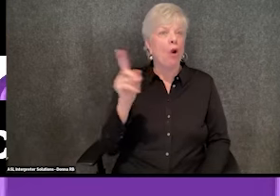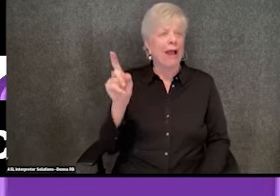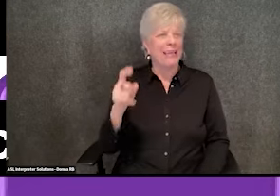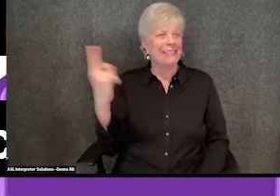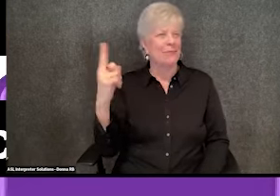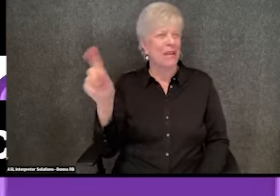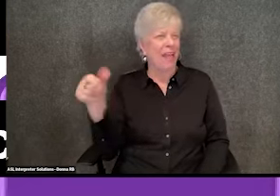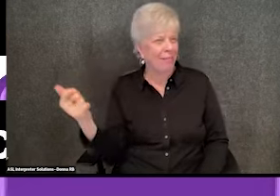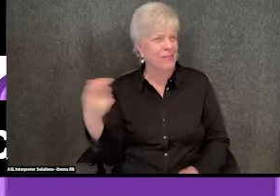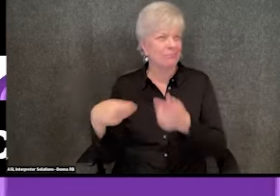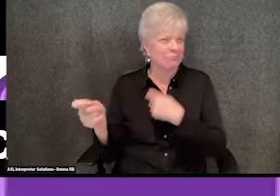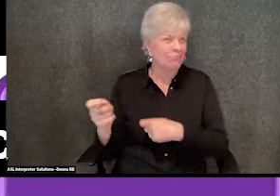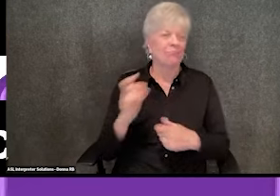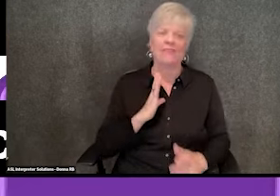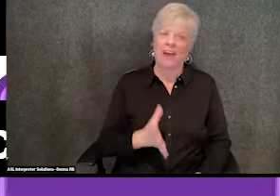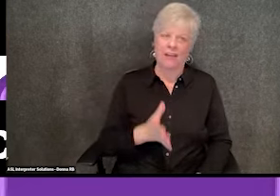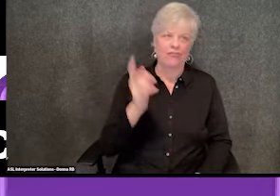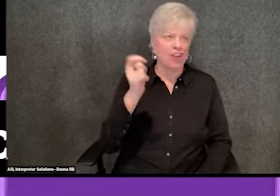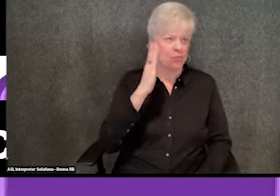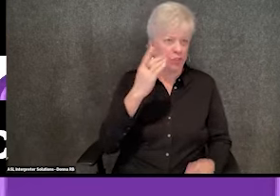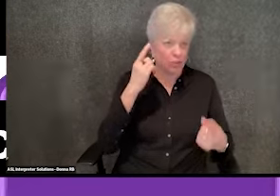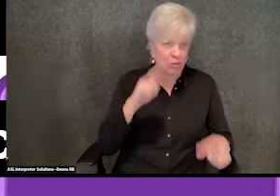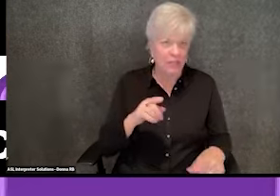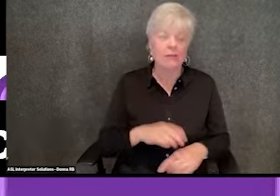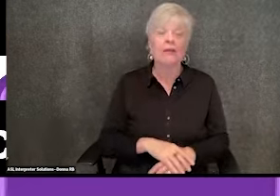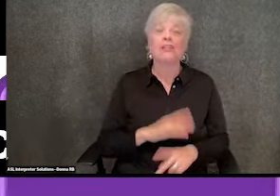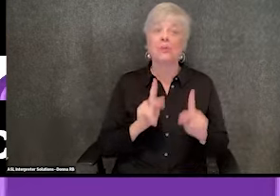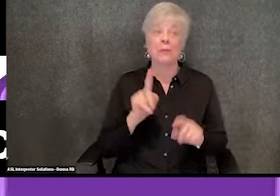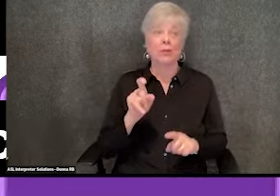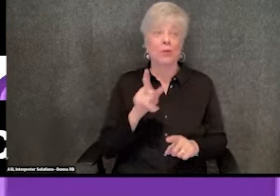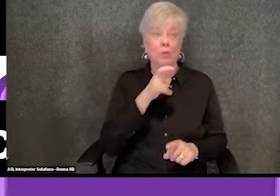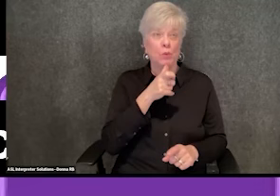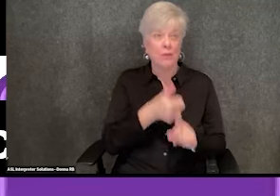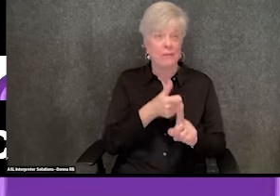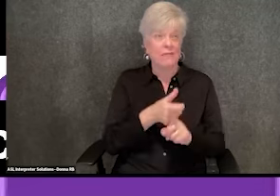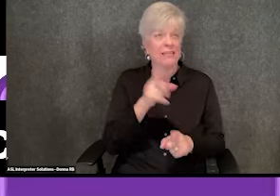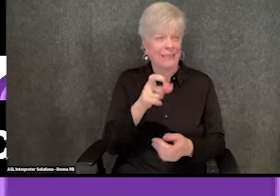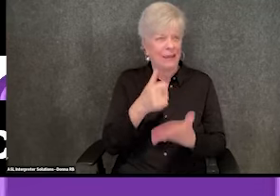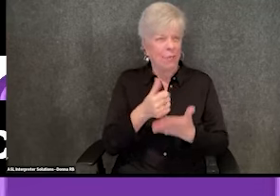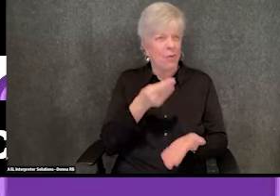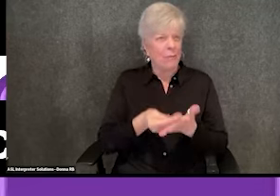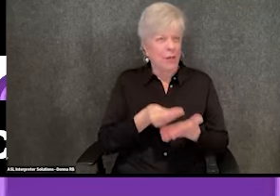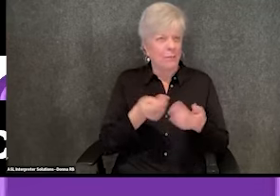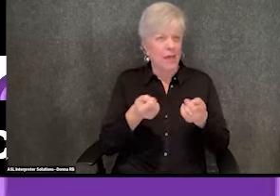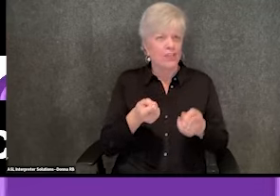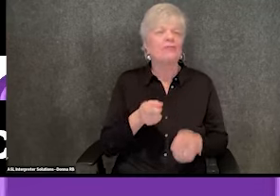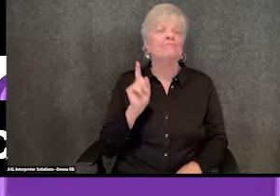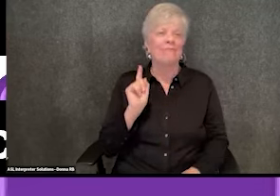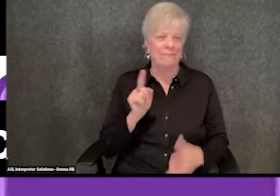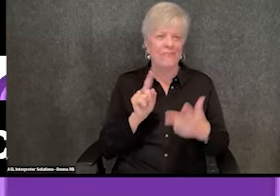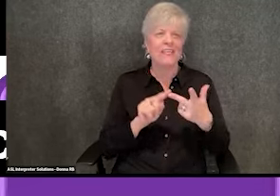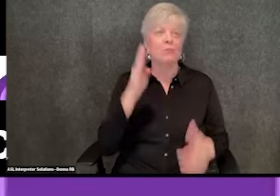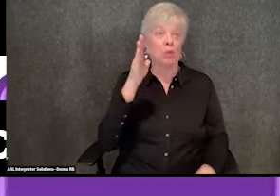sea otra persona. Y eso es algo totalmente aceptable. Entonces, para una persona